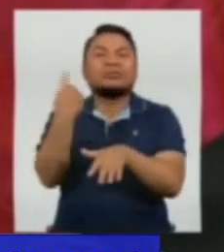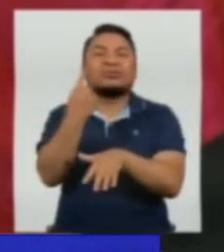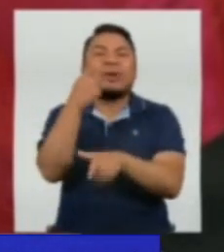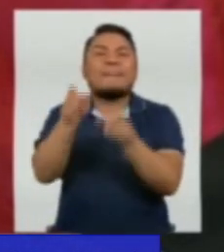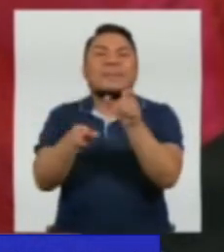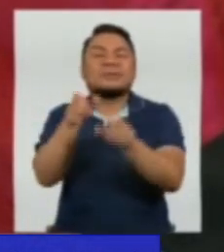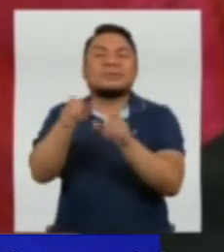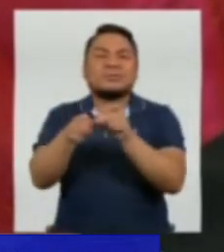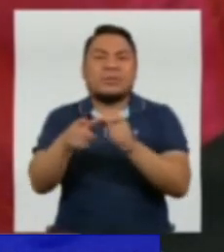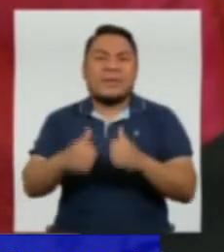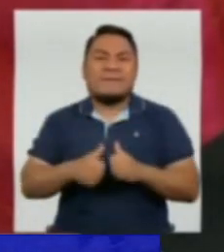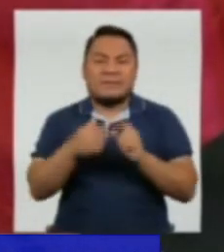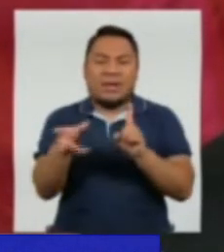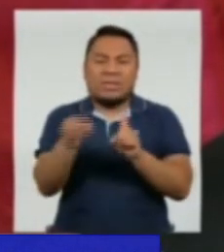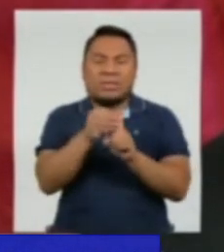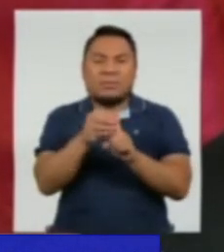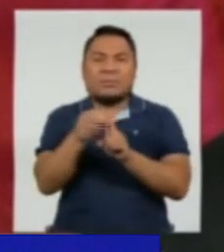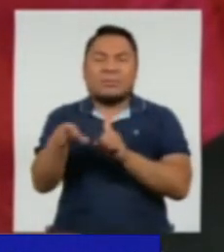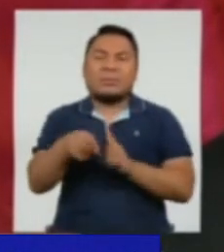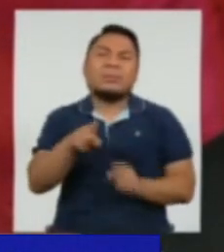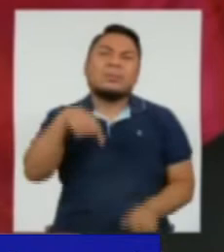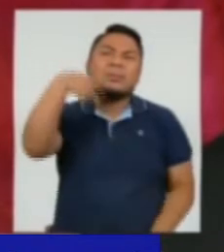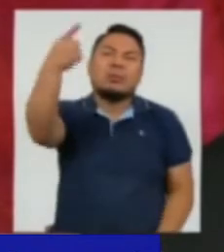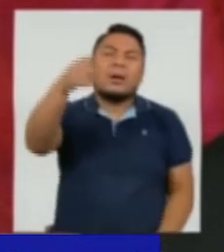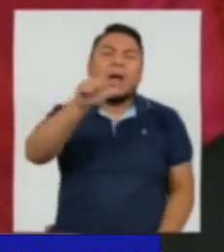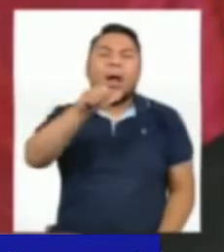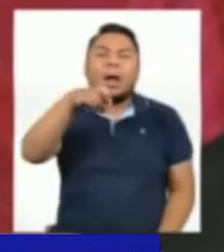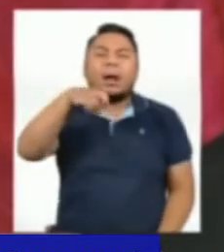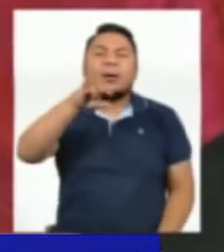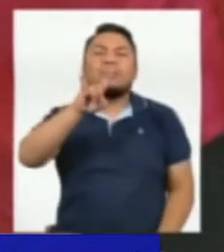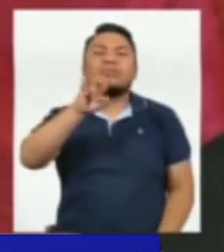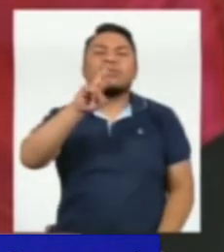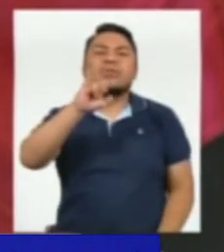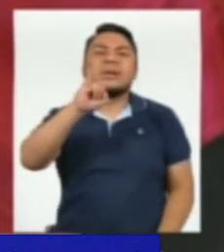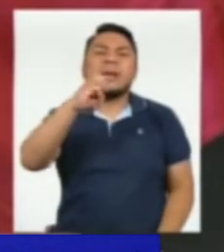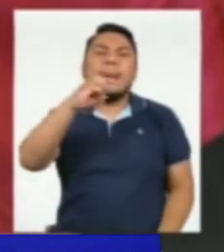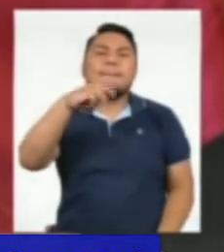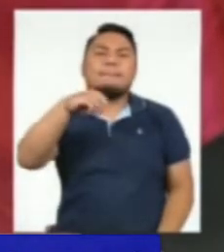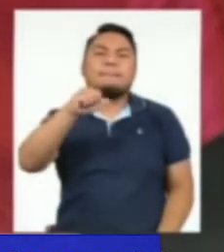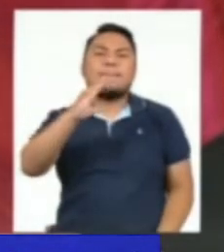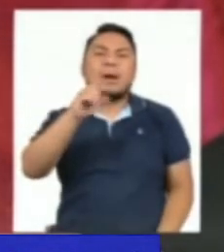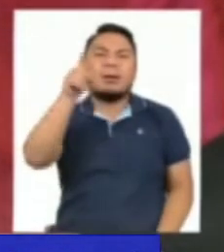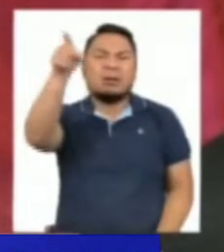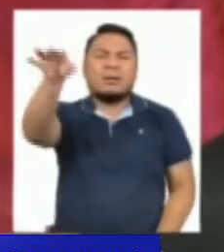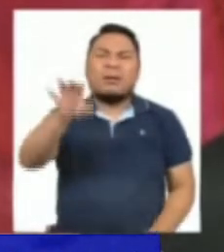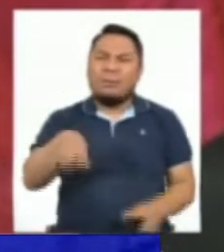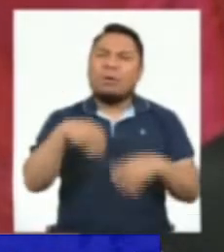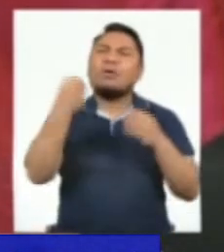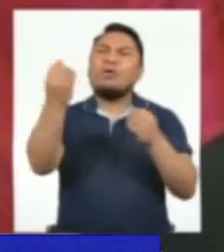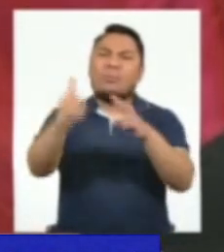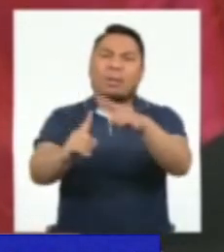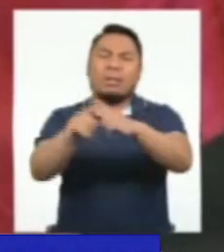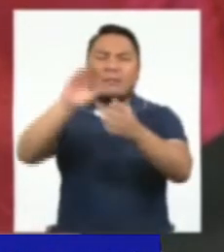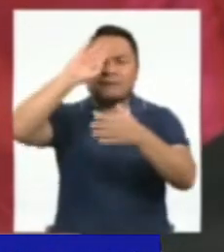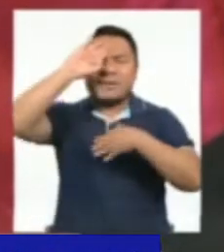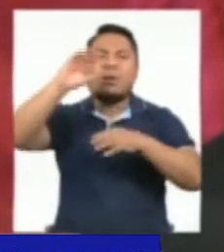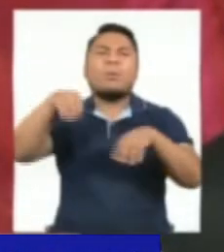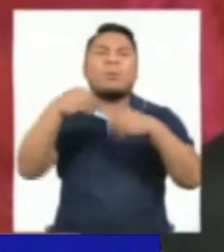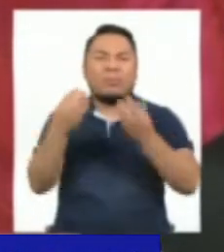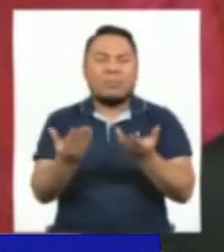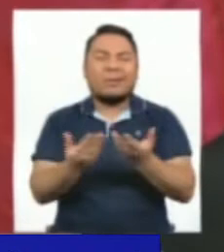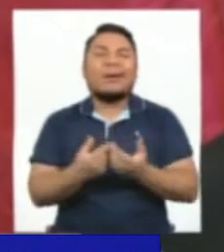apurímac y como había llevado en cambio es decir una persona que fue un camión de carga